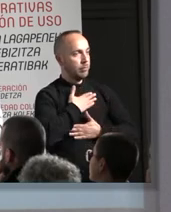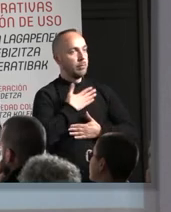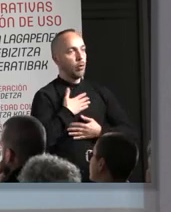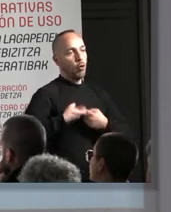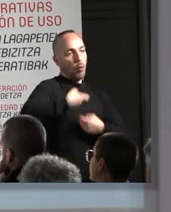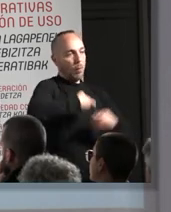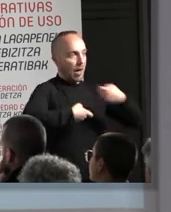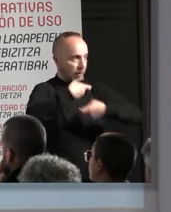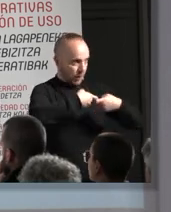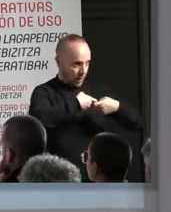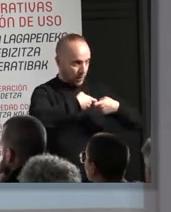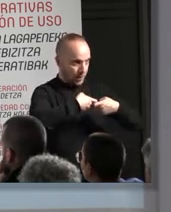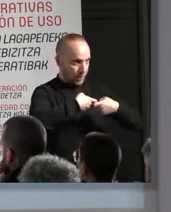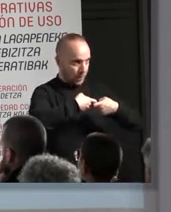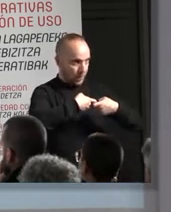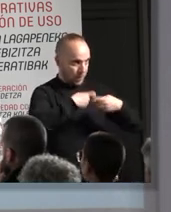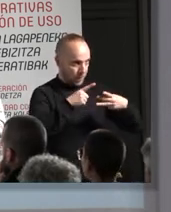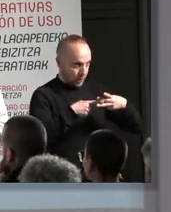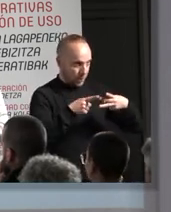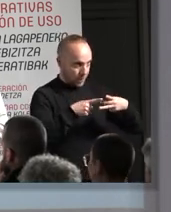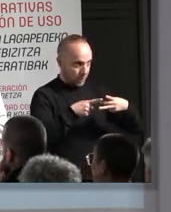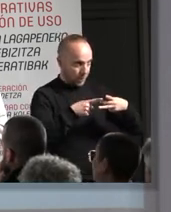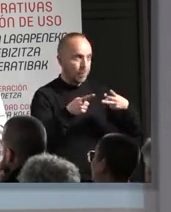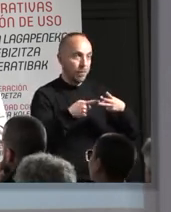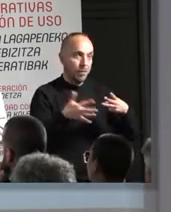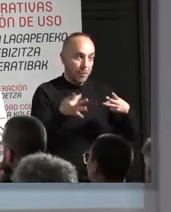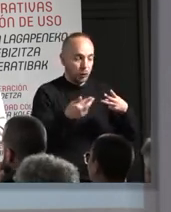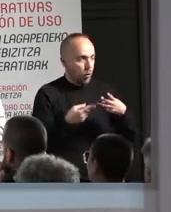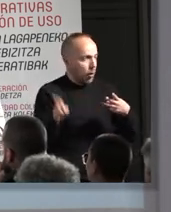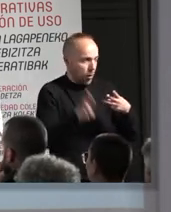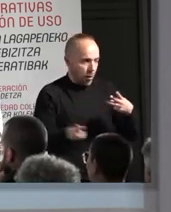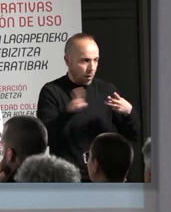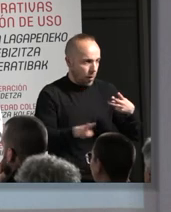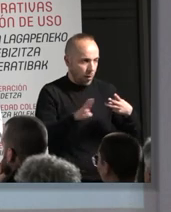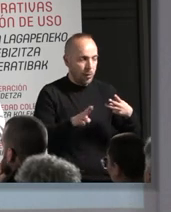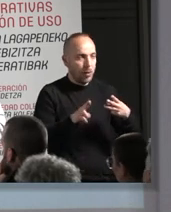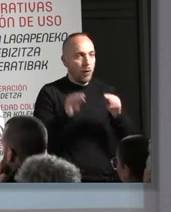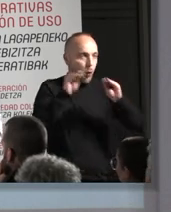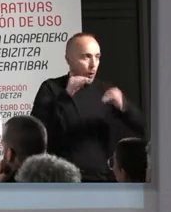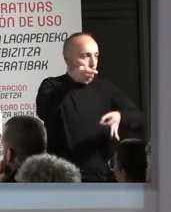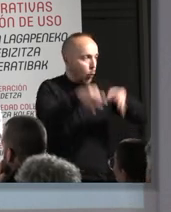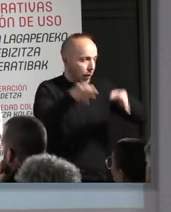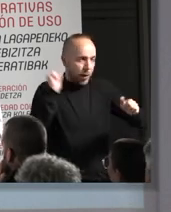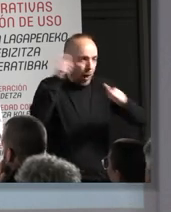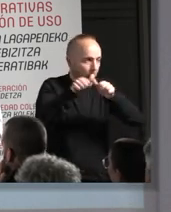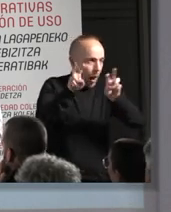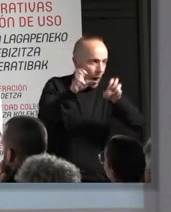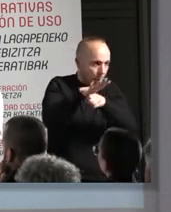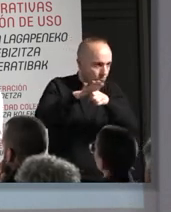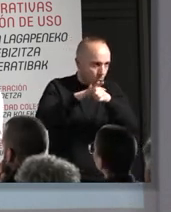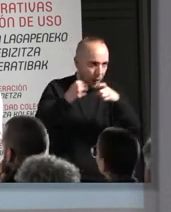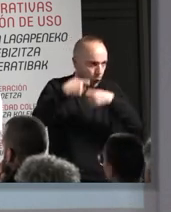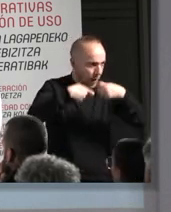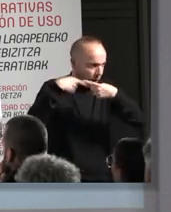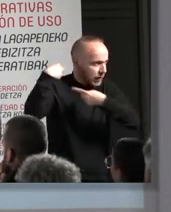y a mí me gusta insistir, también, claro, la formación jurídica, y además yo vengo del mundo cooperativo de toda la vida, incluso de las cooperativas tradicionales, que